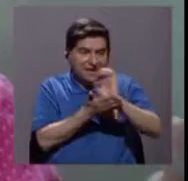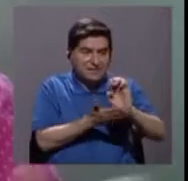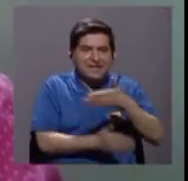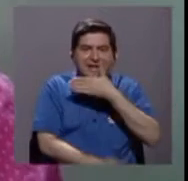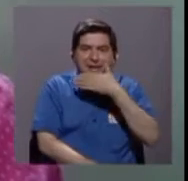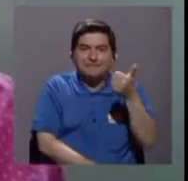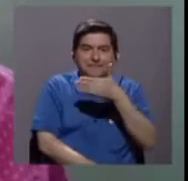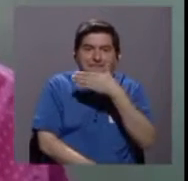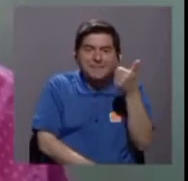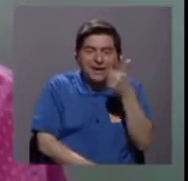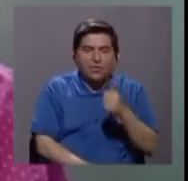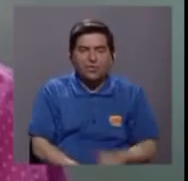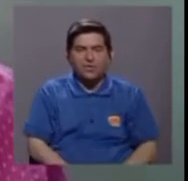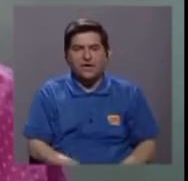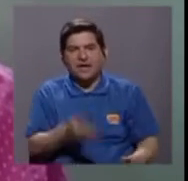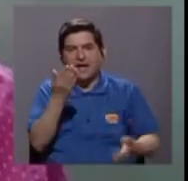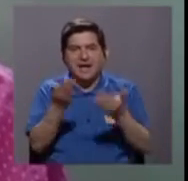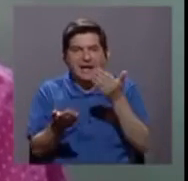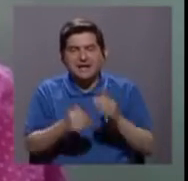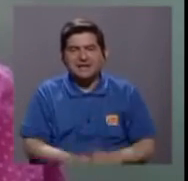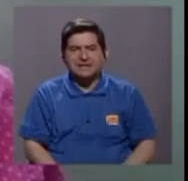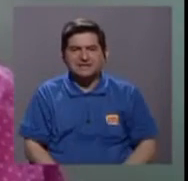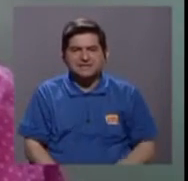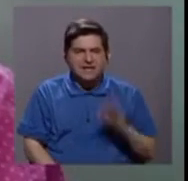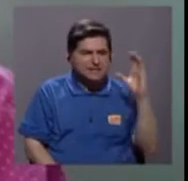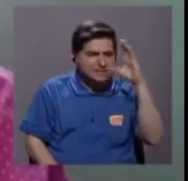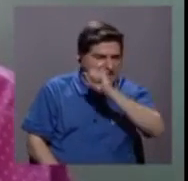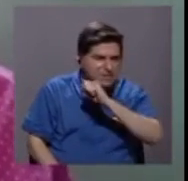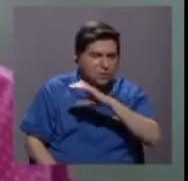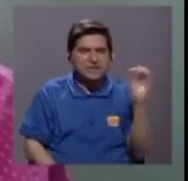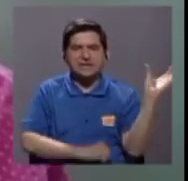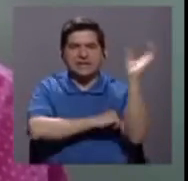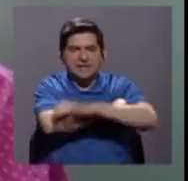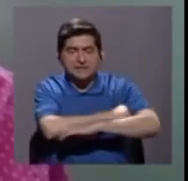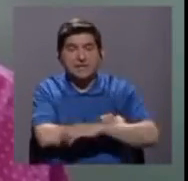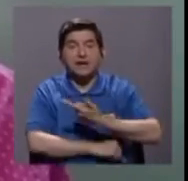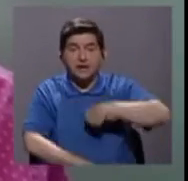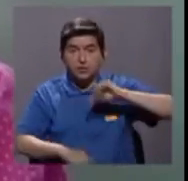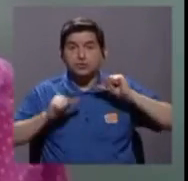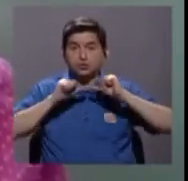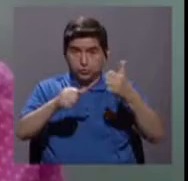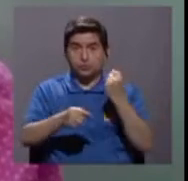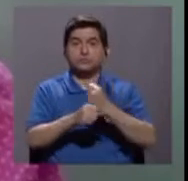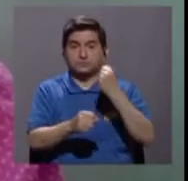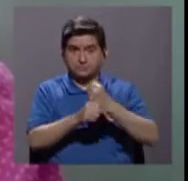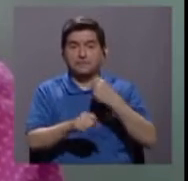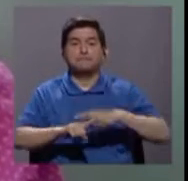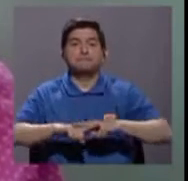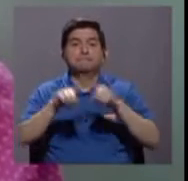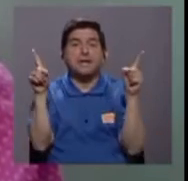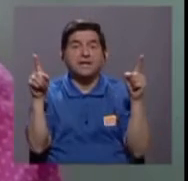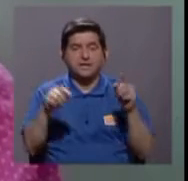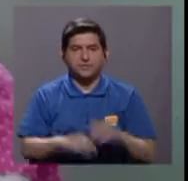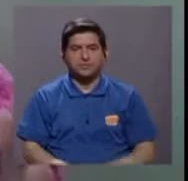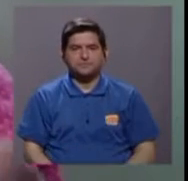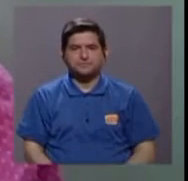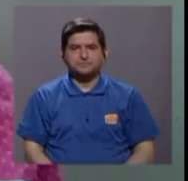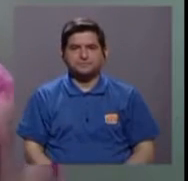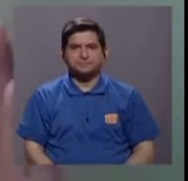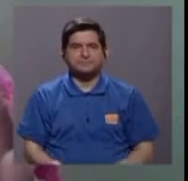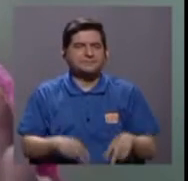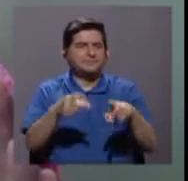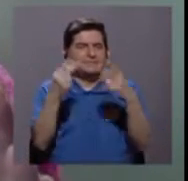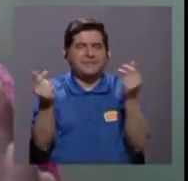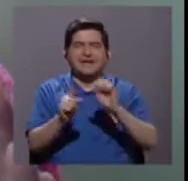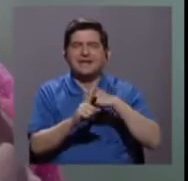más favorable a la sociedad que estar detectando y sancionando, lo cual no dejamos de hacer, por supuesto. Pero el costo social